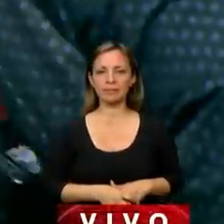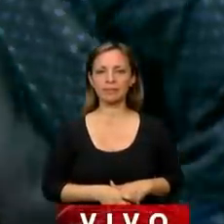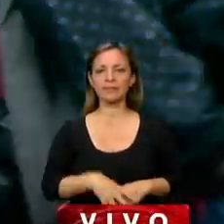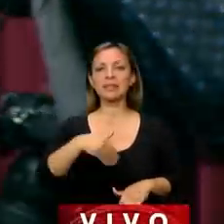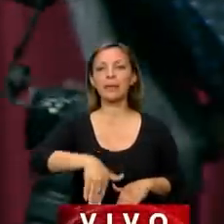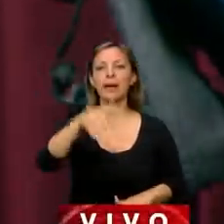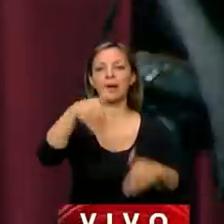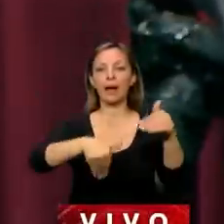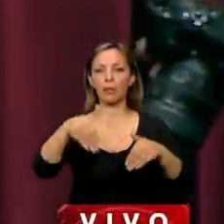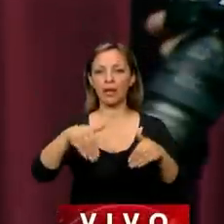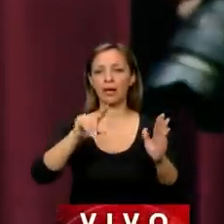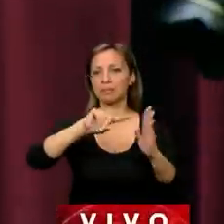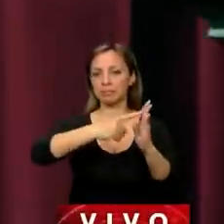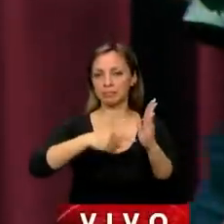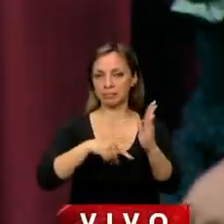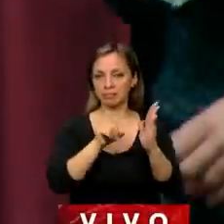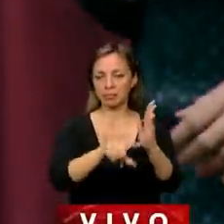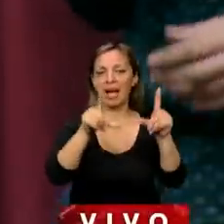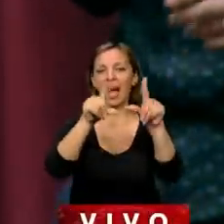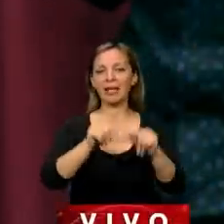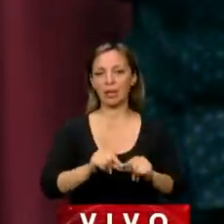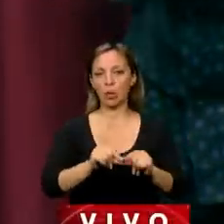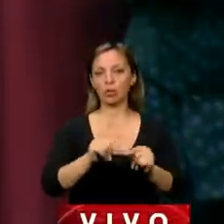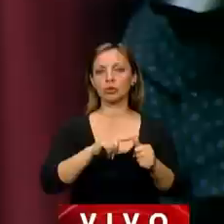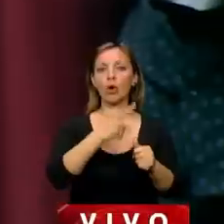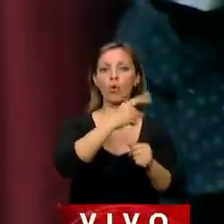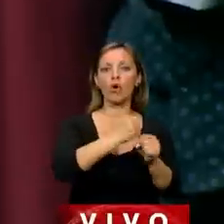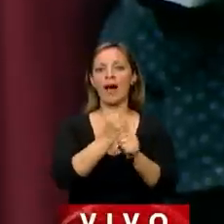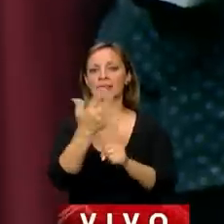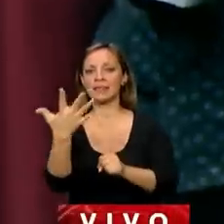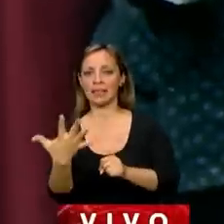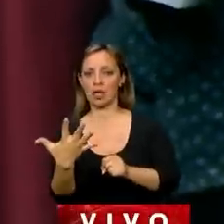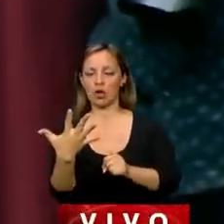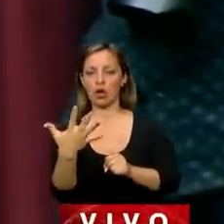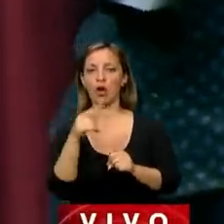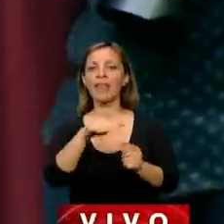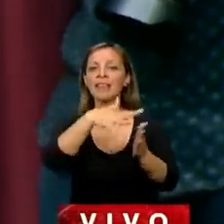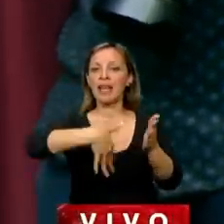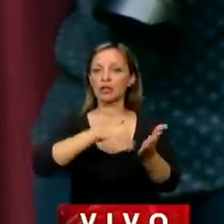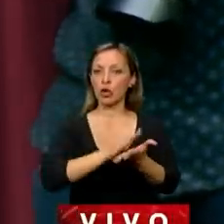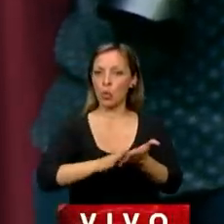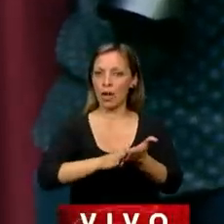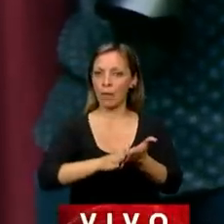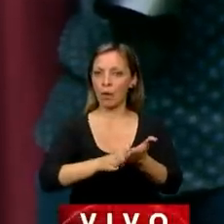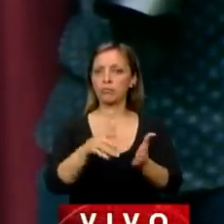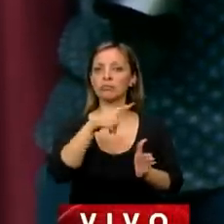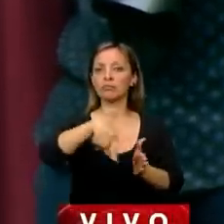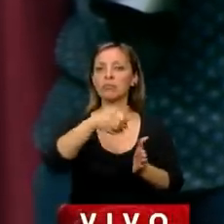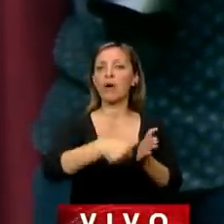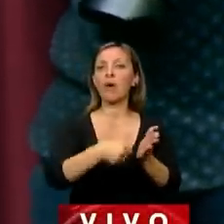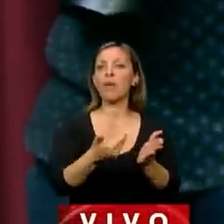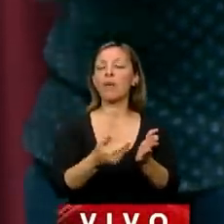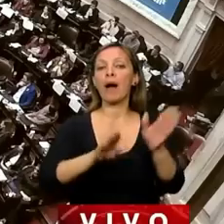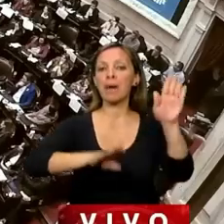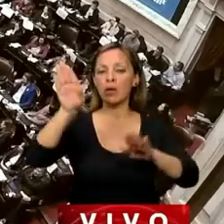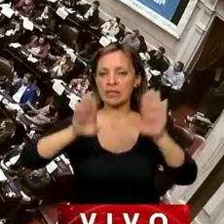Se van a votar en particular los artículos 1 a 5 del nuevo texto. Sírvanse marcar su voto